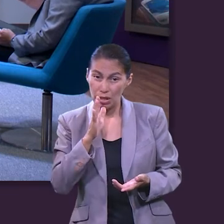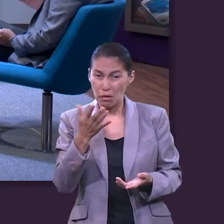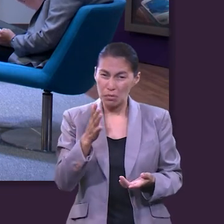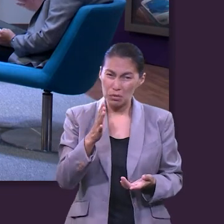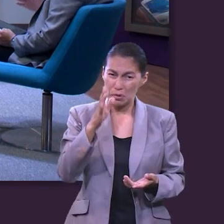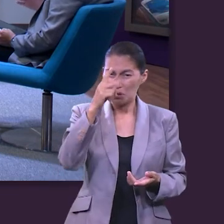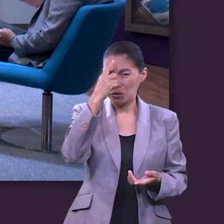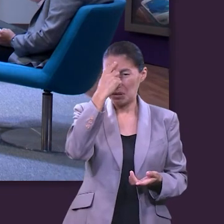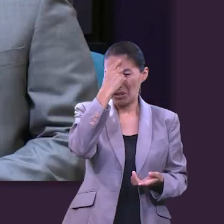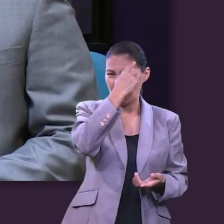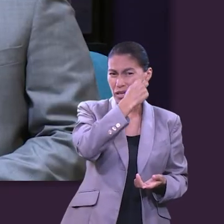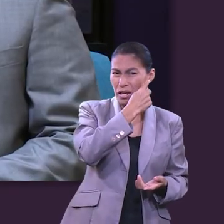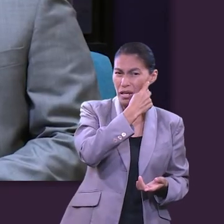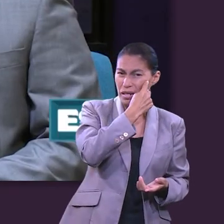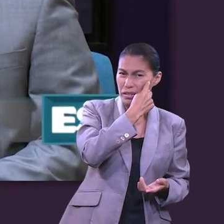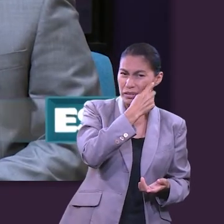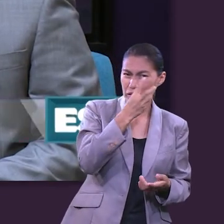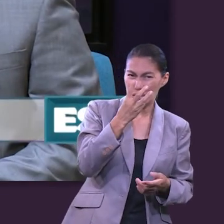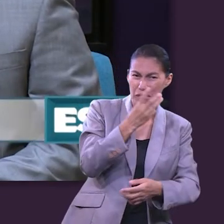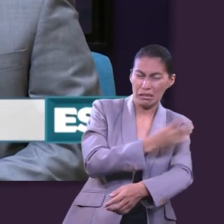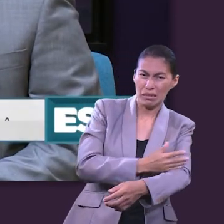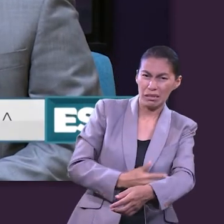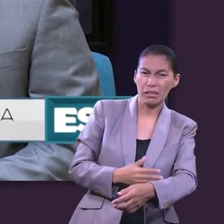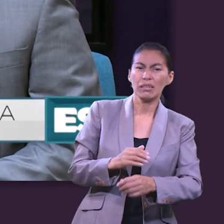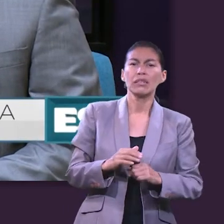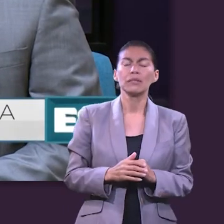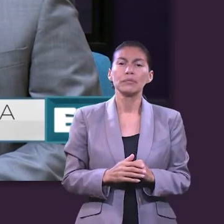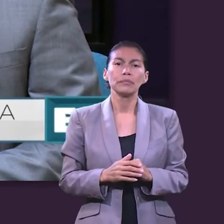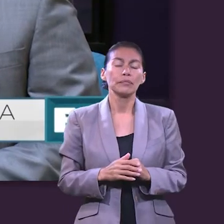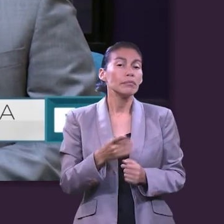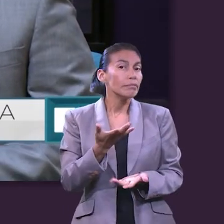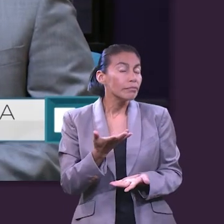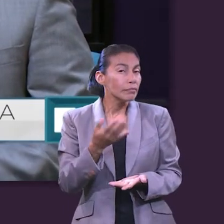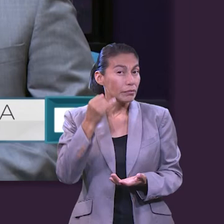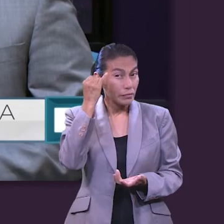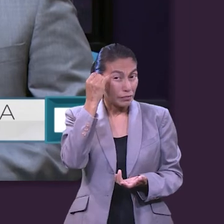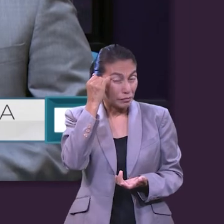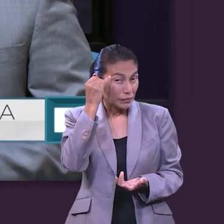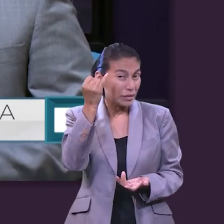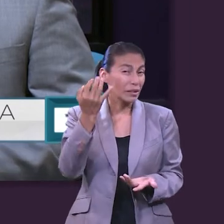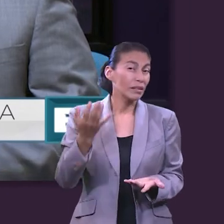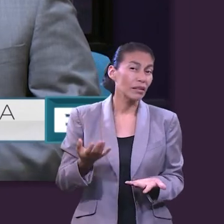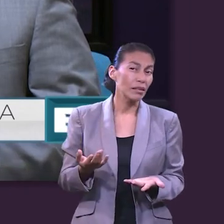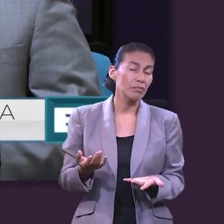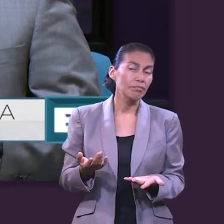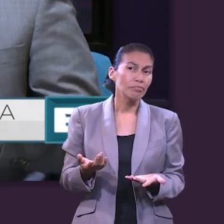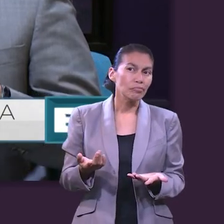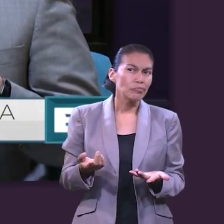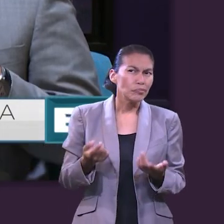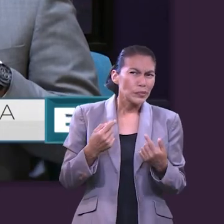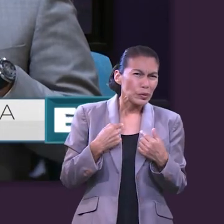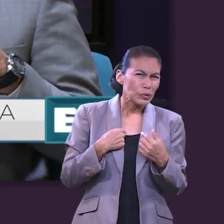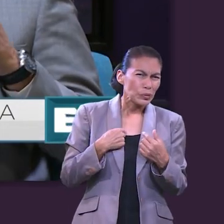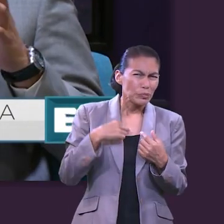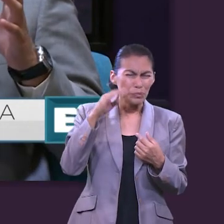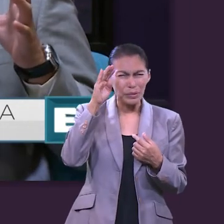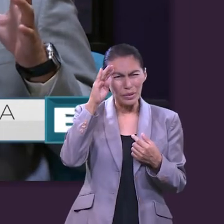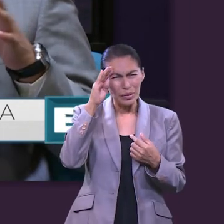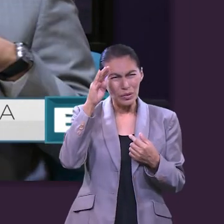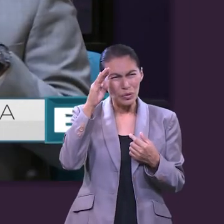mediodía, mediodía hasta las tres más o menos. Imagínense, yo me imagino